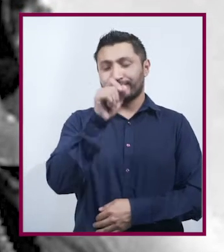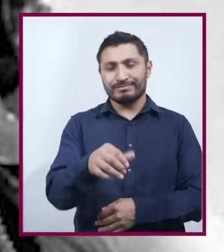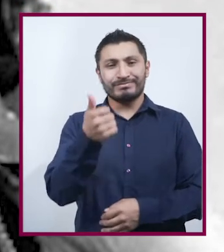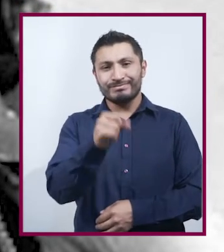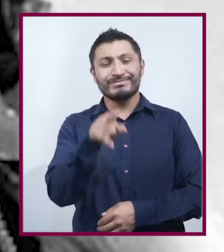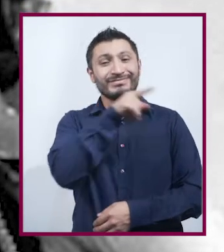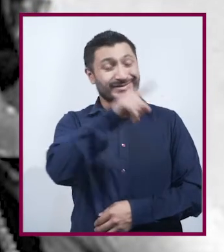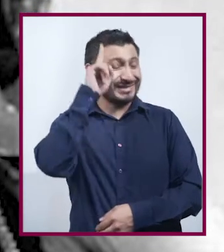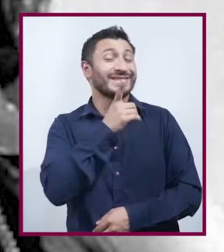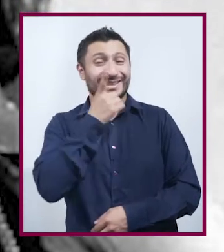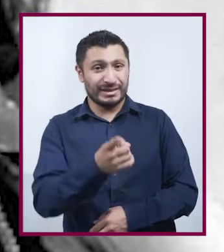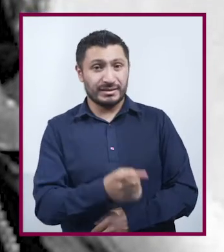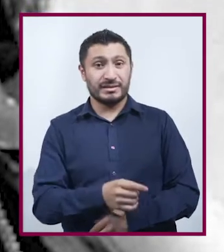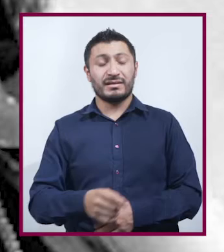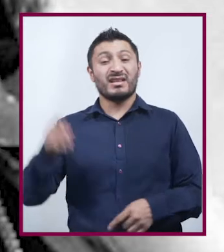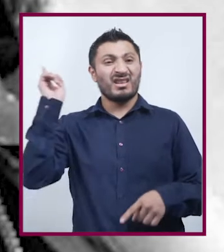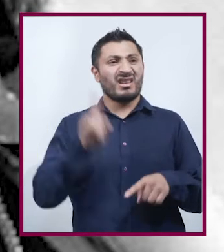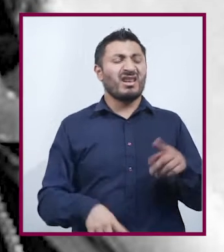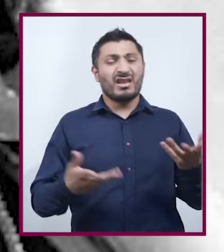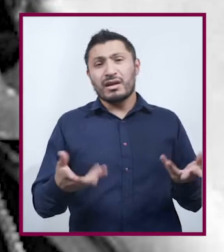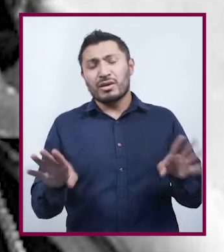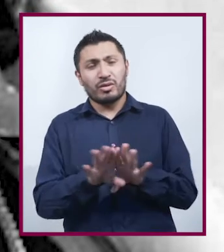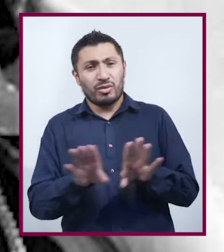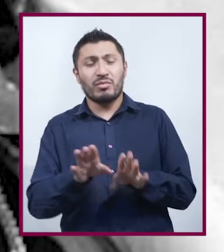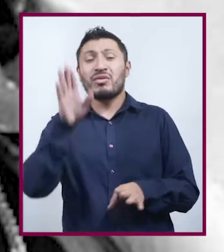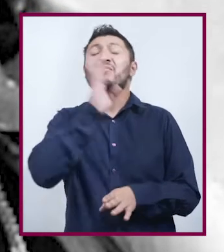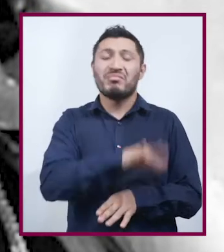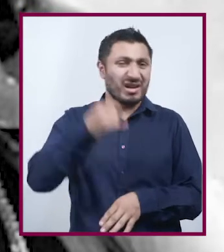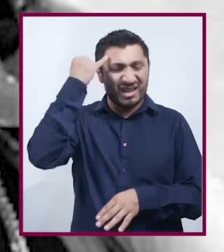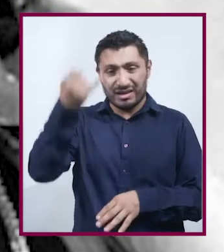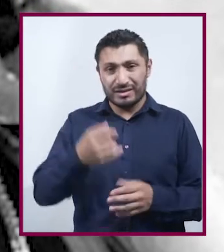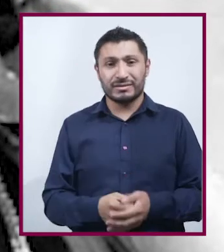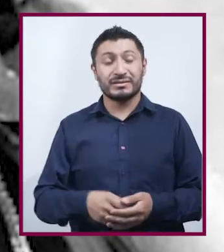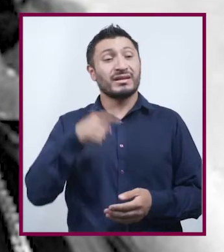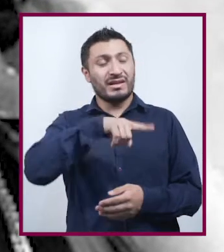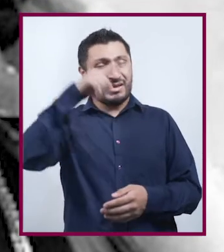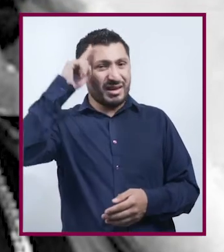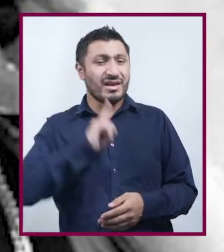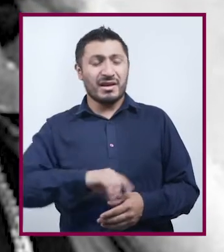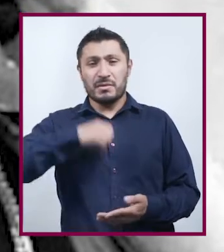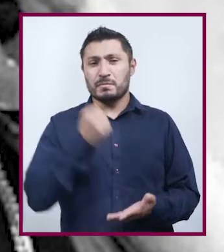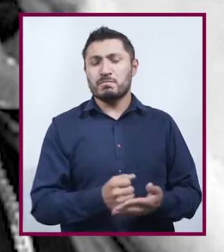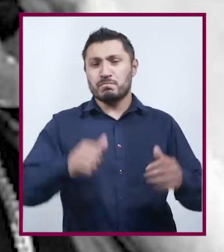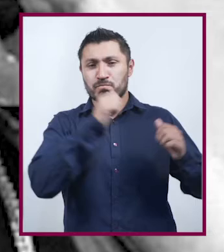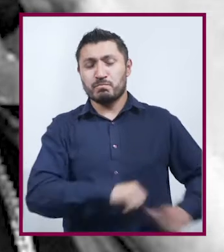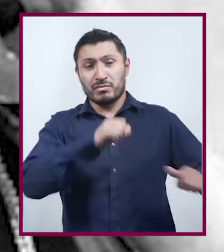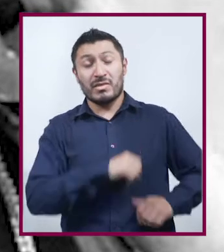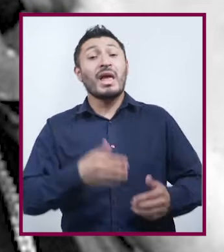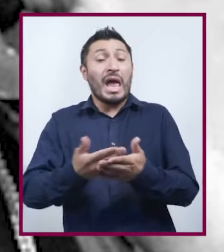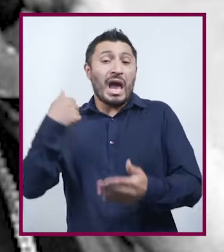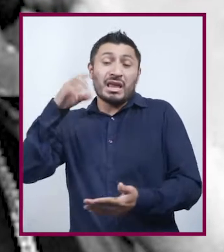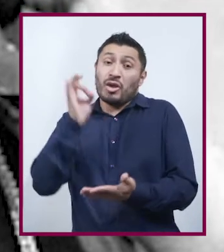incluso así lo mencionaba ella misma, arrebatando o apropiándose de este símbolo de autoridad que se había adjudicado a los